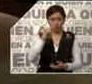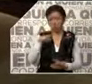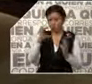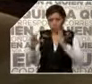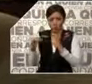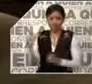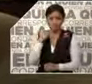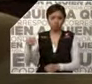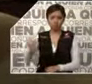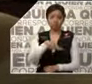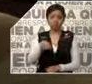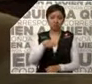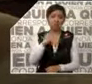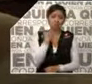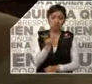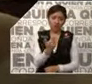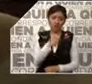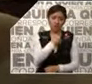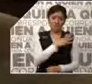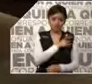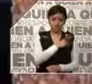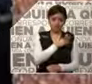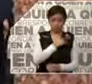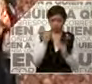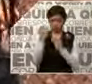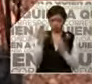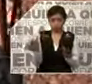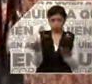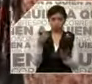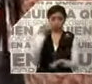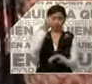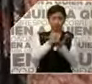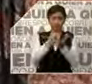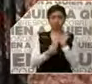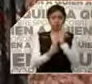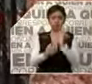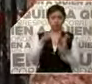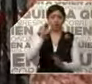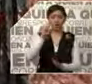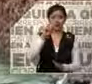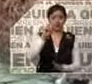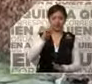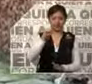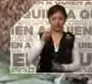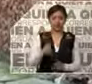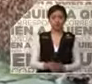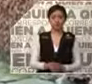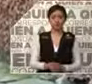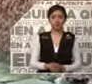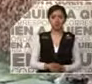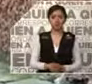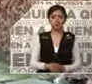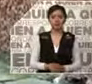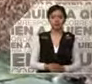bienestar e interés superior de los niños. Para quien corresponda, o de Rangel.